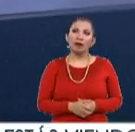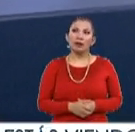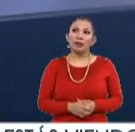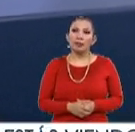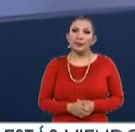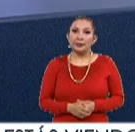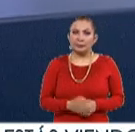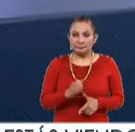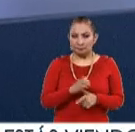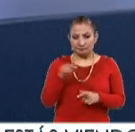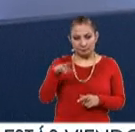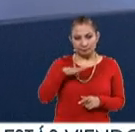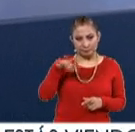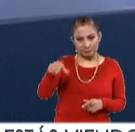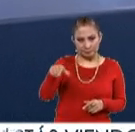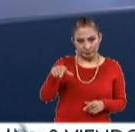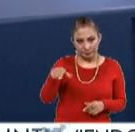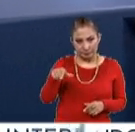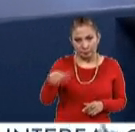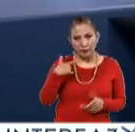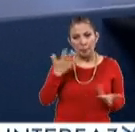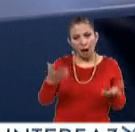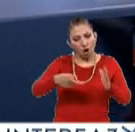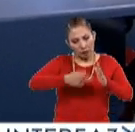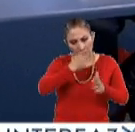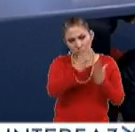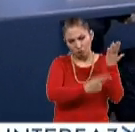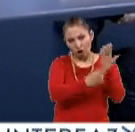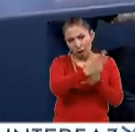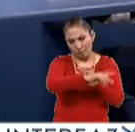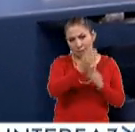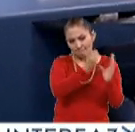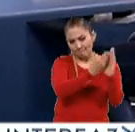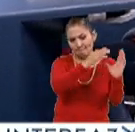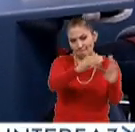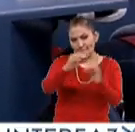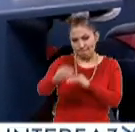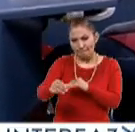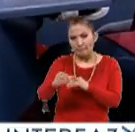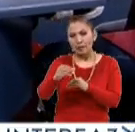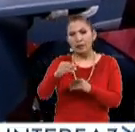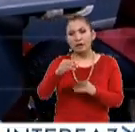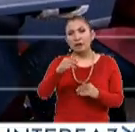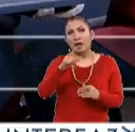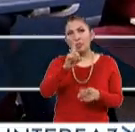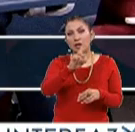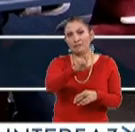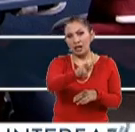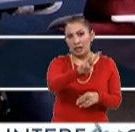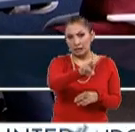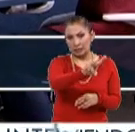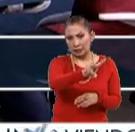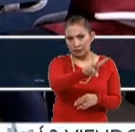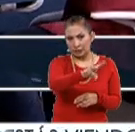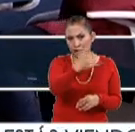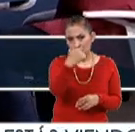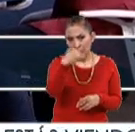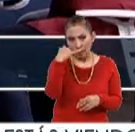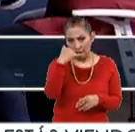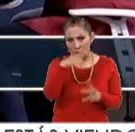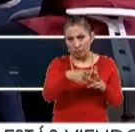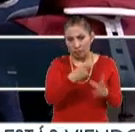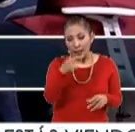Entonces está ahí y vamos a reiniciar el programa de formación precisamente el viernes que viene en